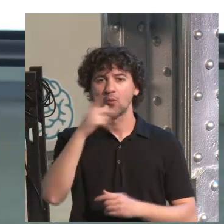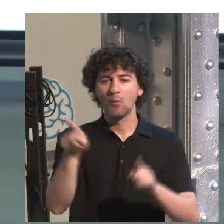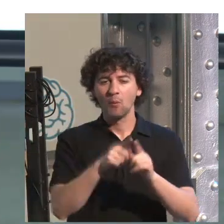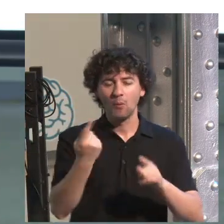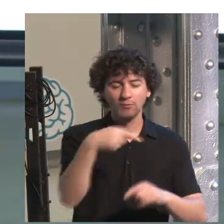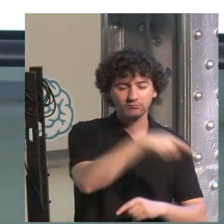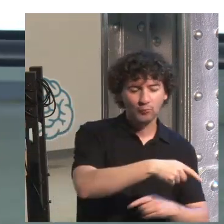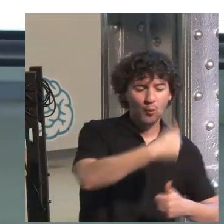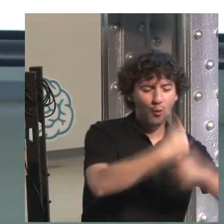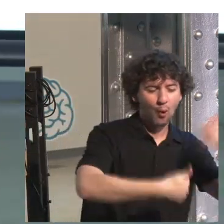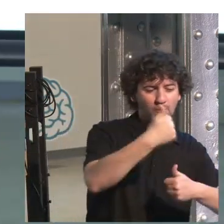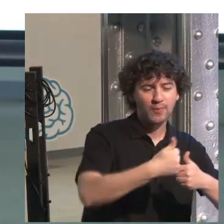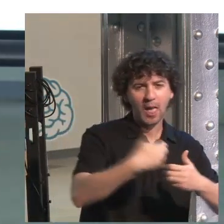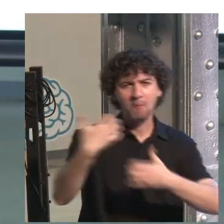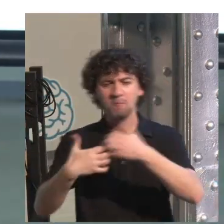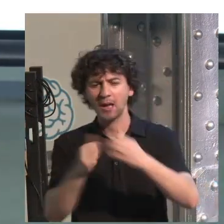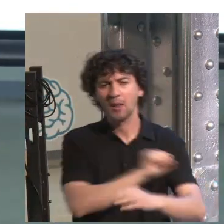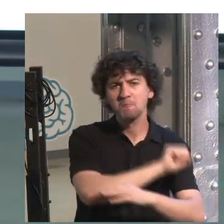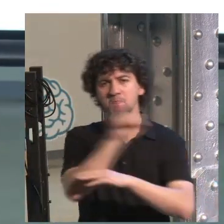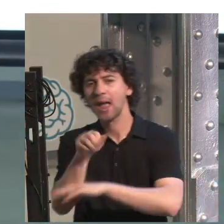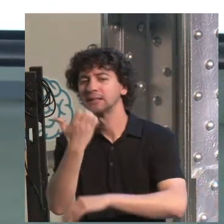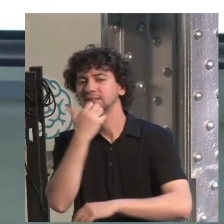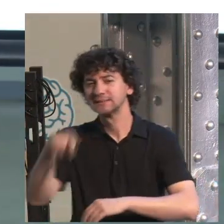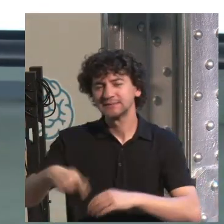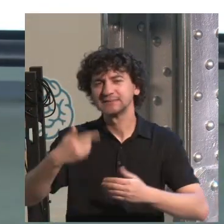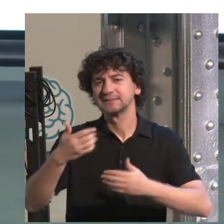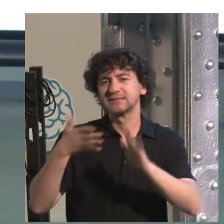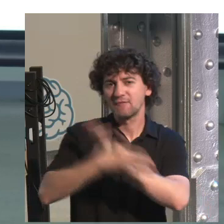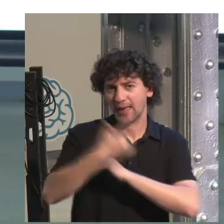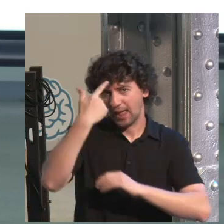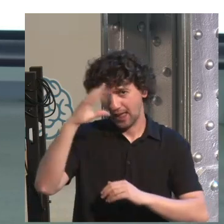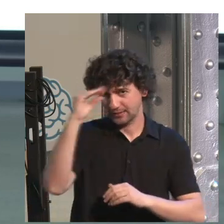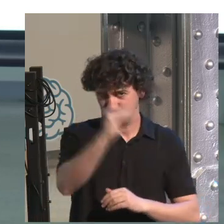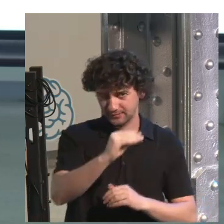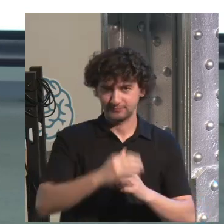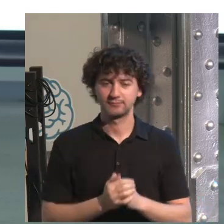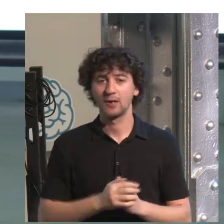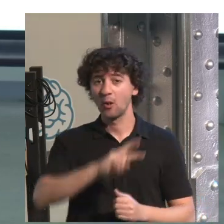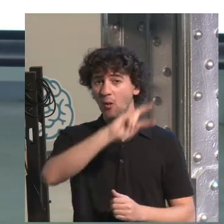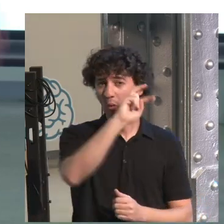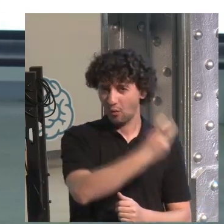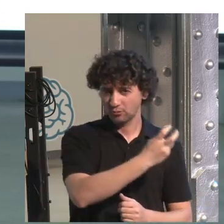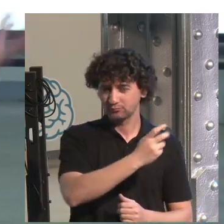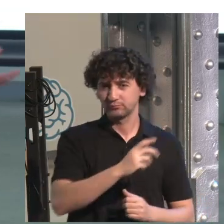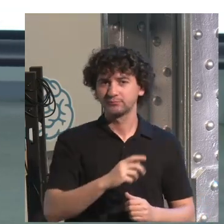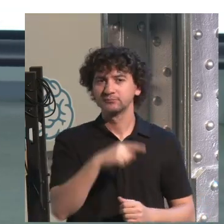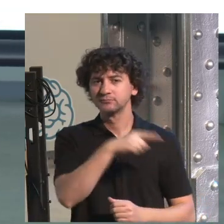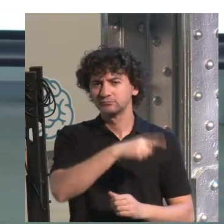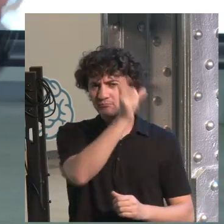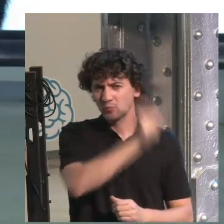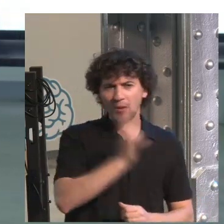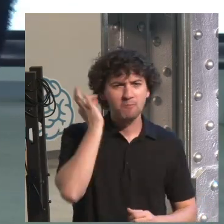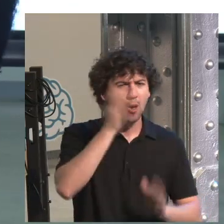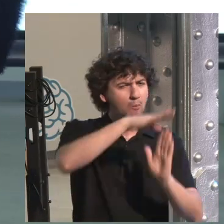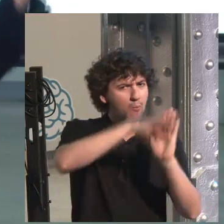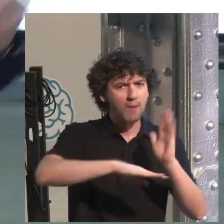considerada inteligente. Pero ya antes de Alan Turing, en 1842, Ada Byron o Ada Lovelace se puede considerar la primera programadora, y